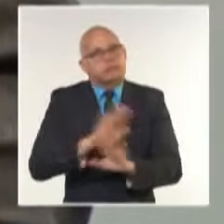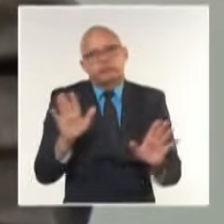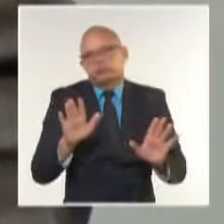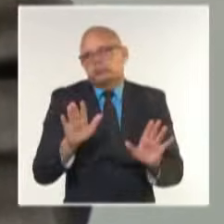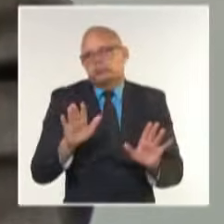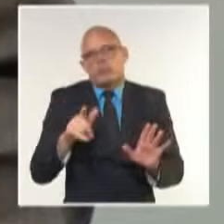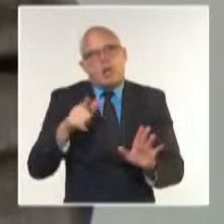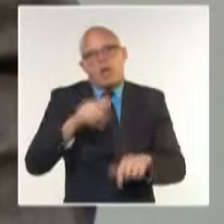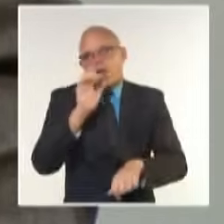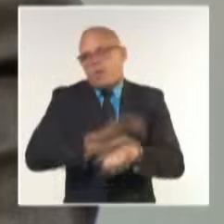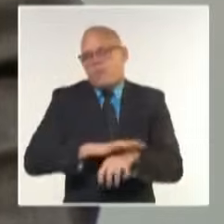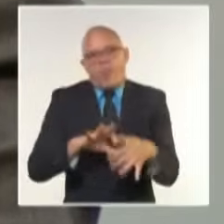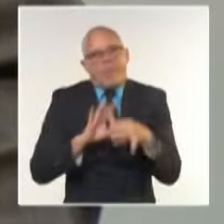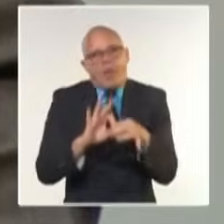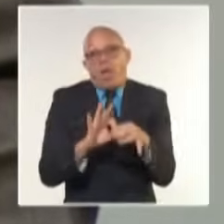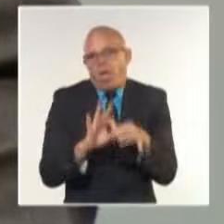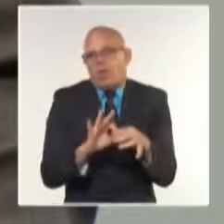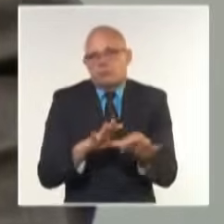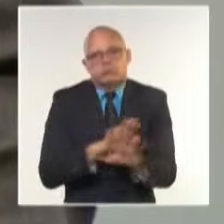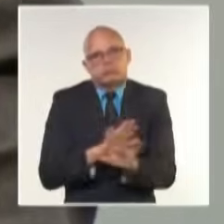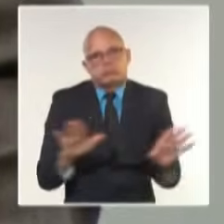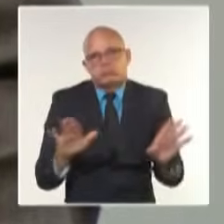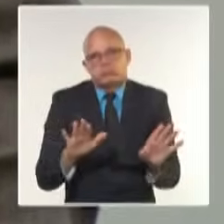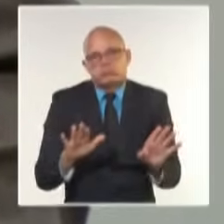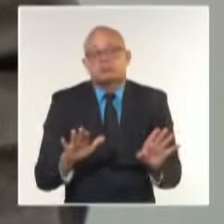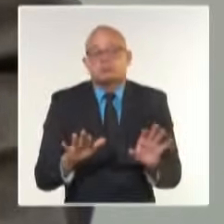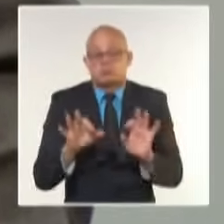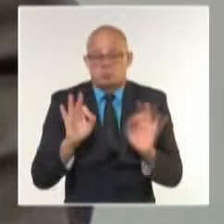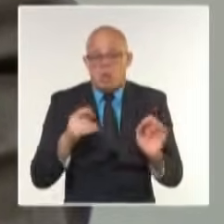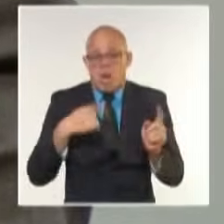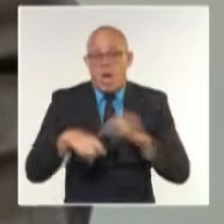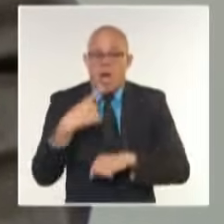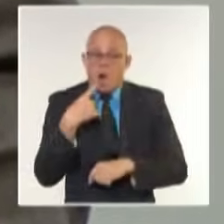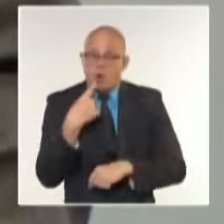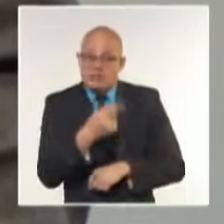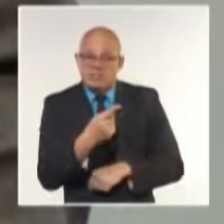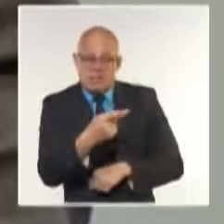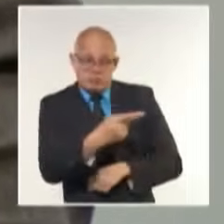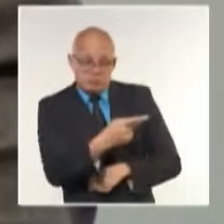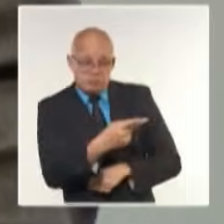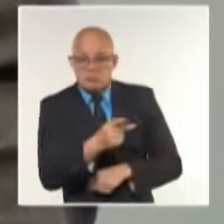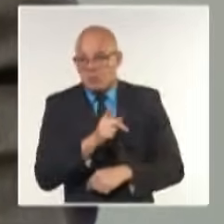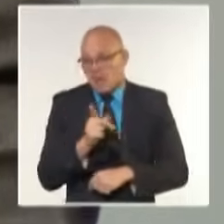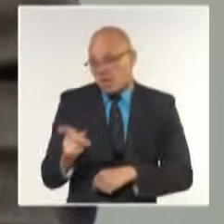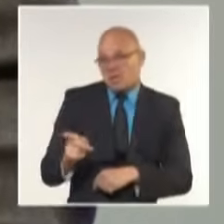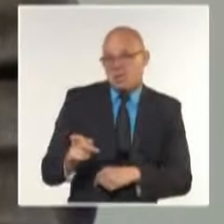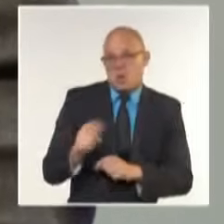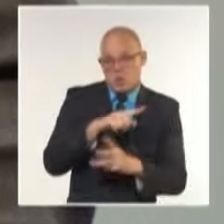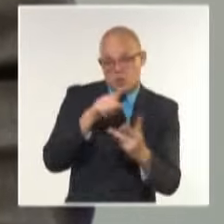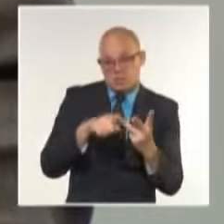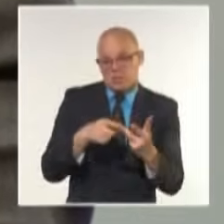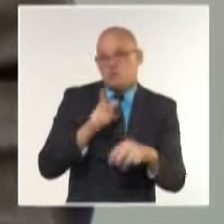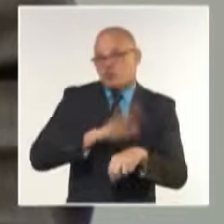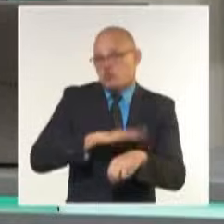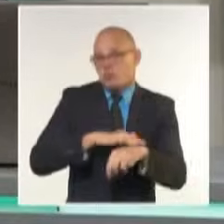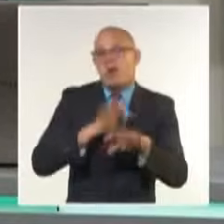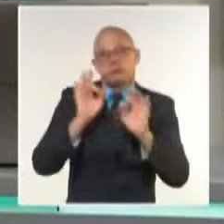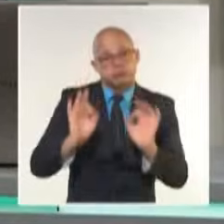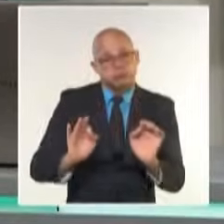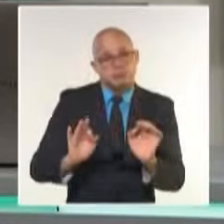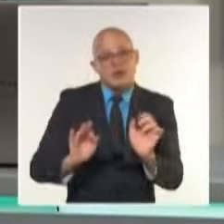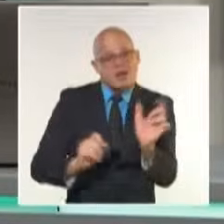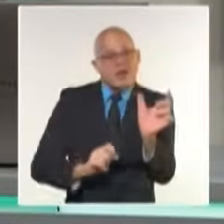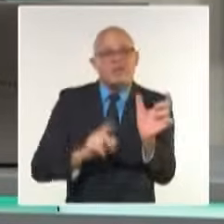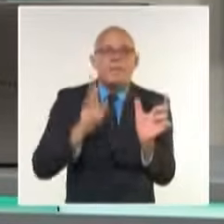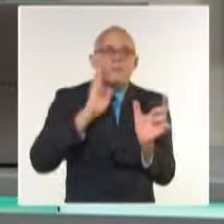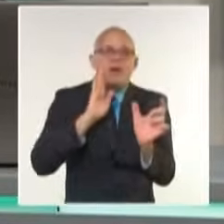delito por el que se está hablando ahí del punto 2. Imputando como imputados en este proceso penal es el delito de malversación. Bien,